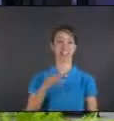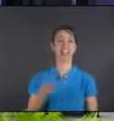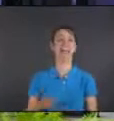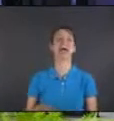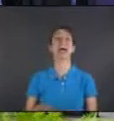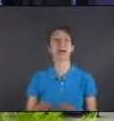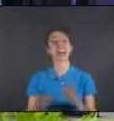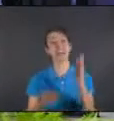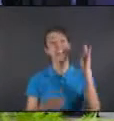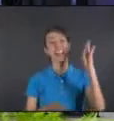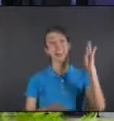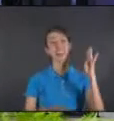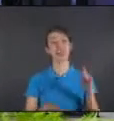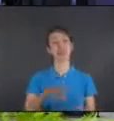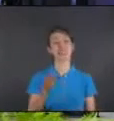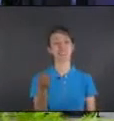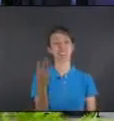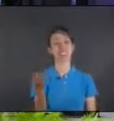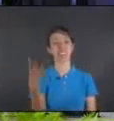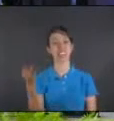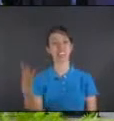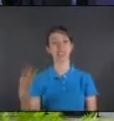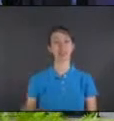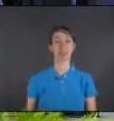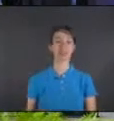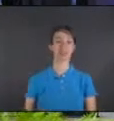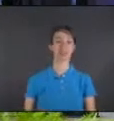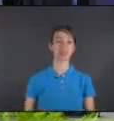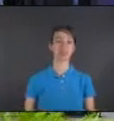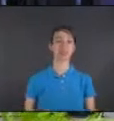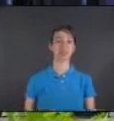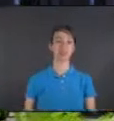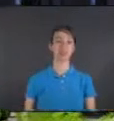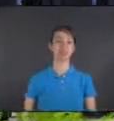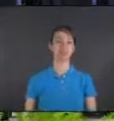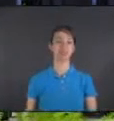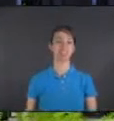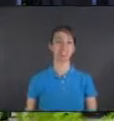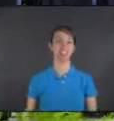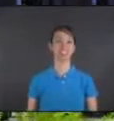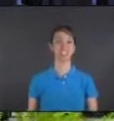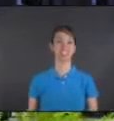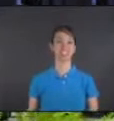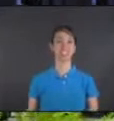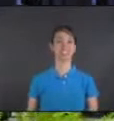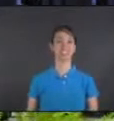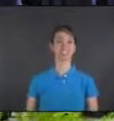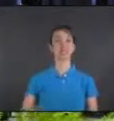sí Dios prometió es que nos iba a purificar. ¿Y por qué?